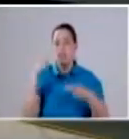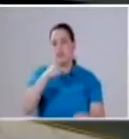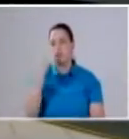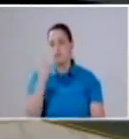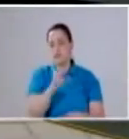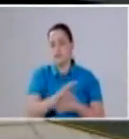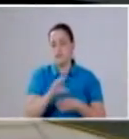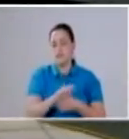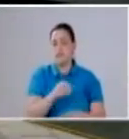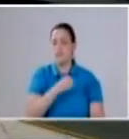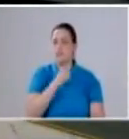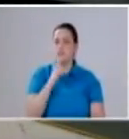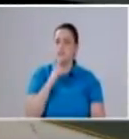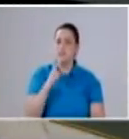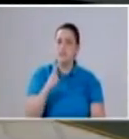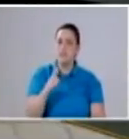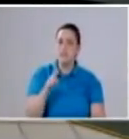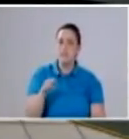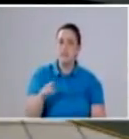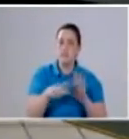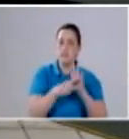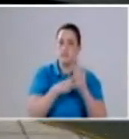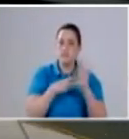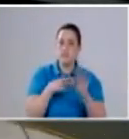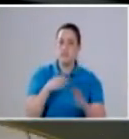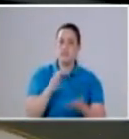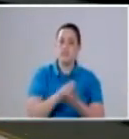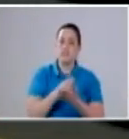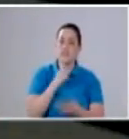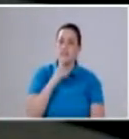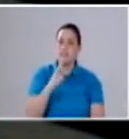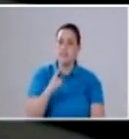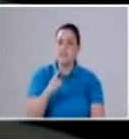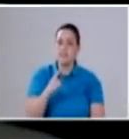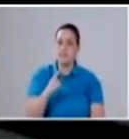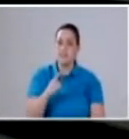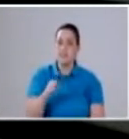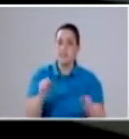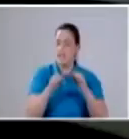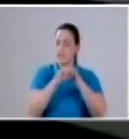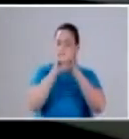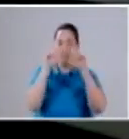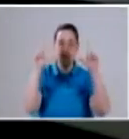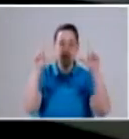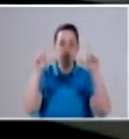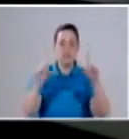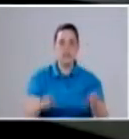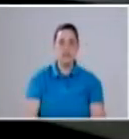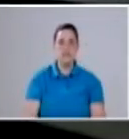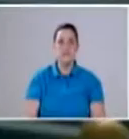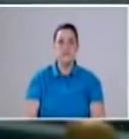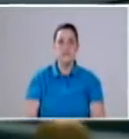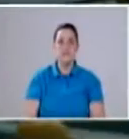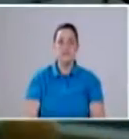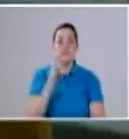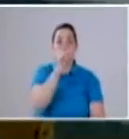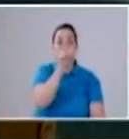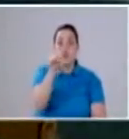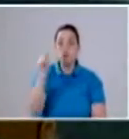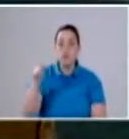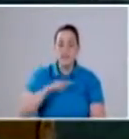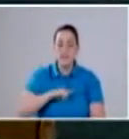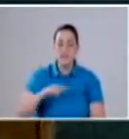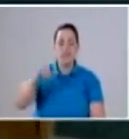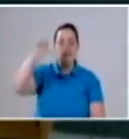eso, pero sí quiero decir estos versículos. La Biblia dice claramente, pero muy claramente, vosotros